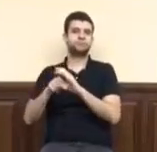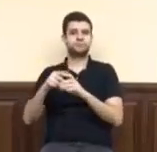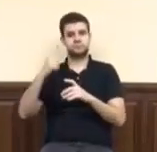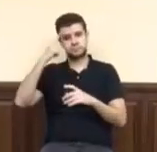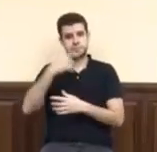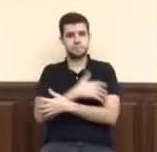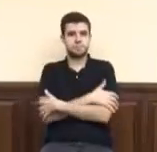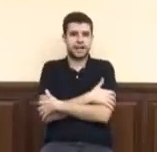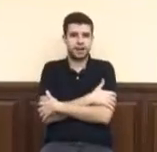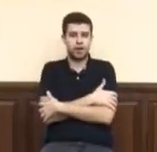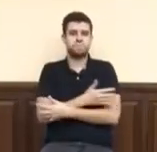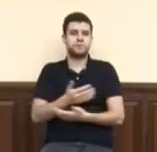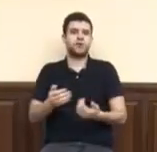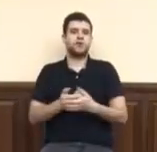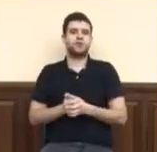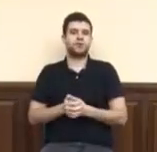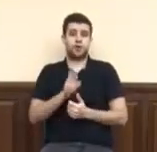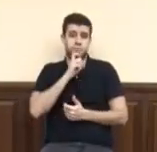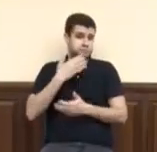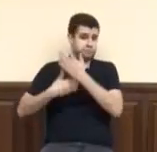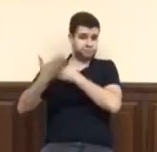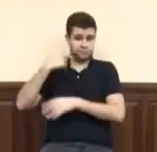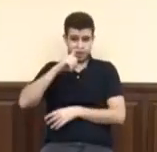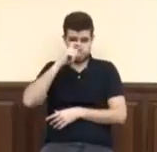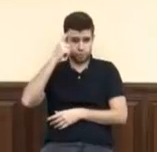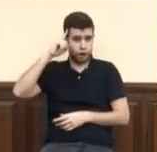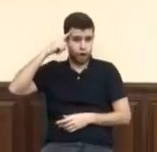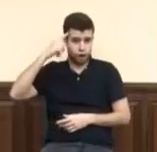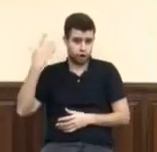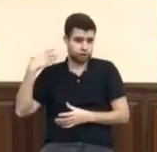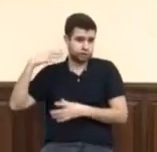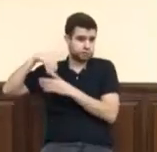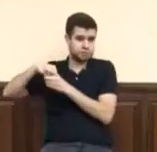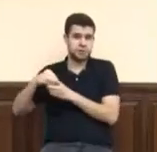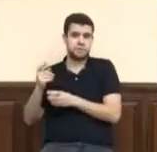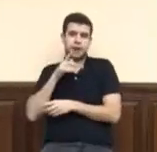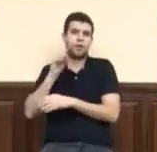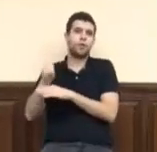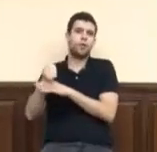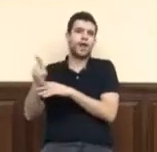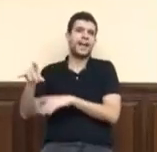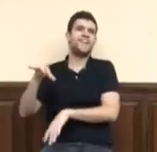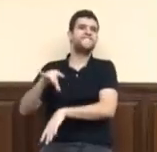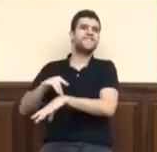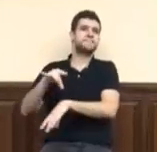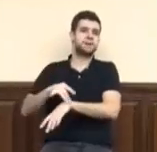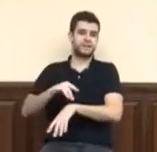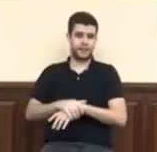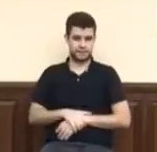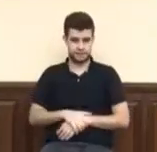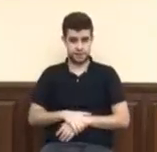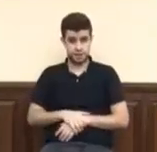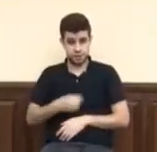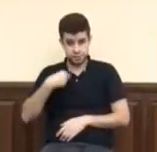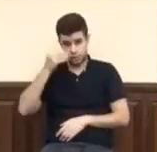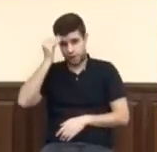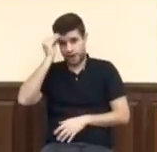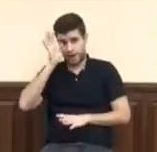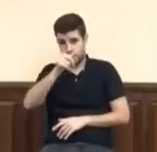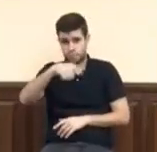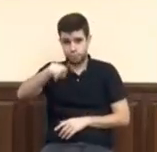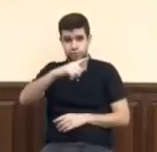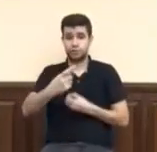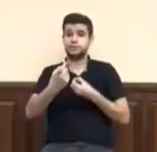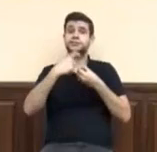un manicomio como antaño para curar su enfermedad. Y creo que ustedes no suscriben